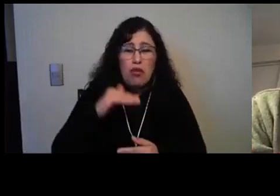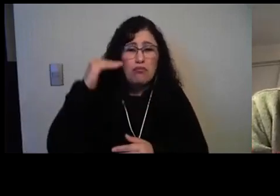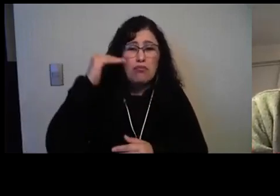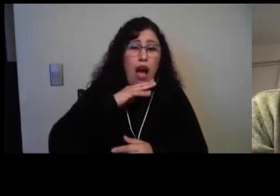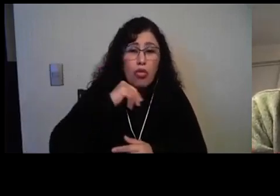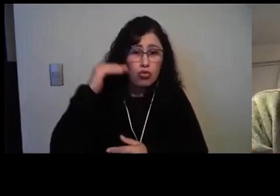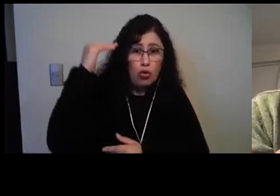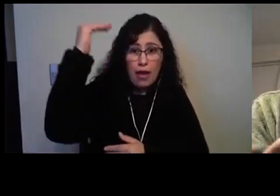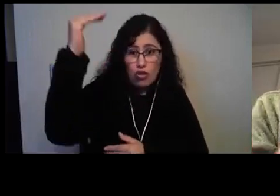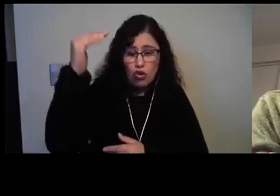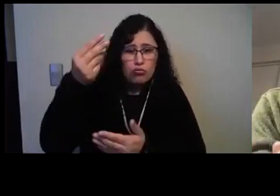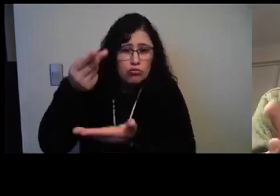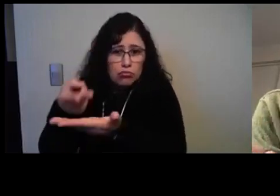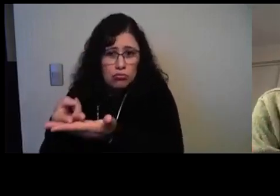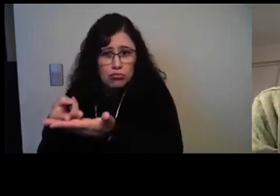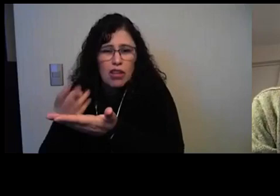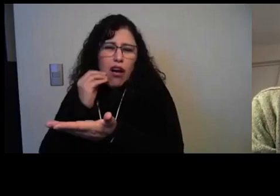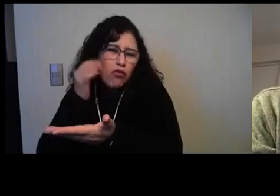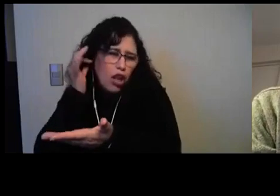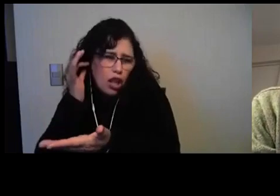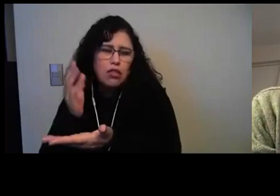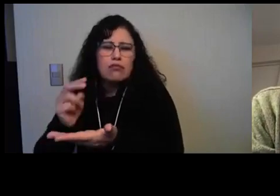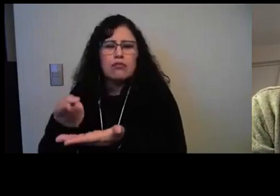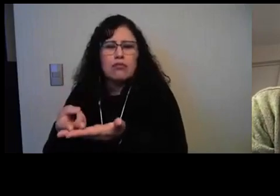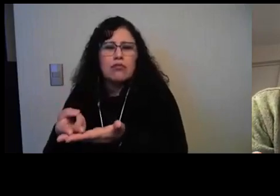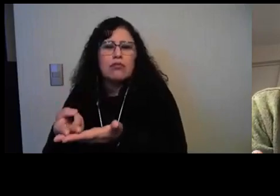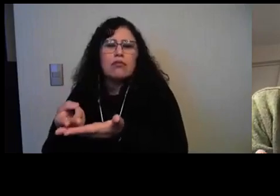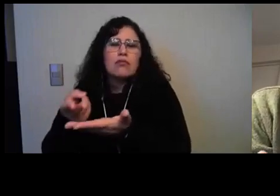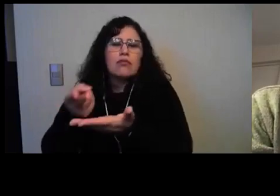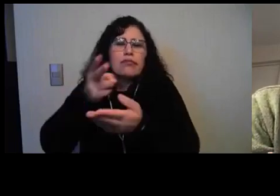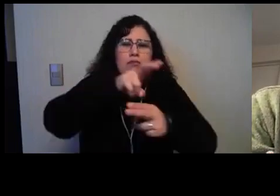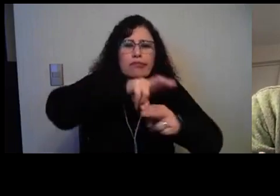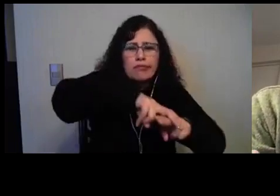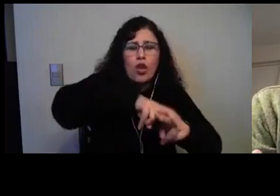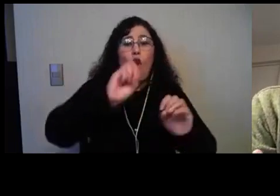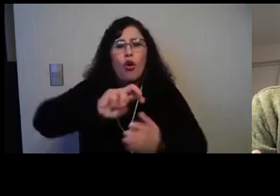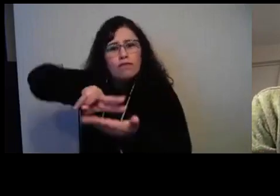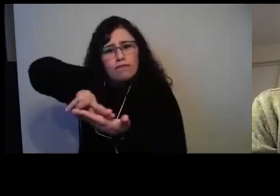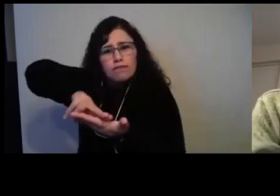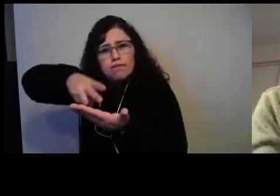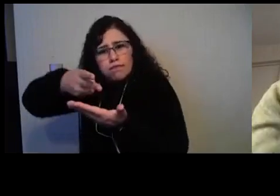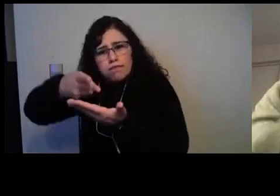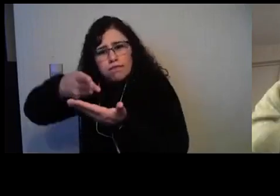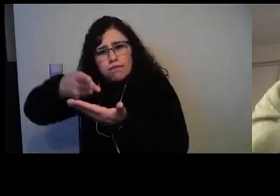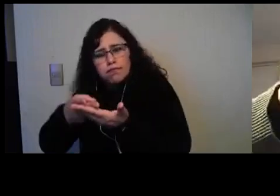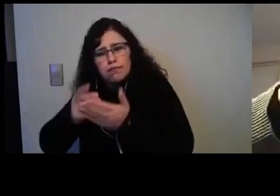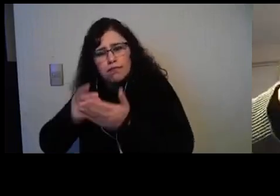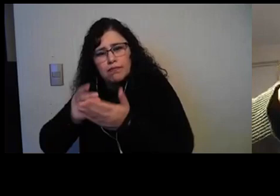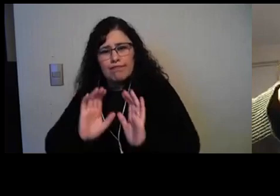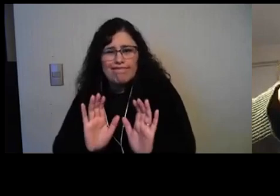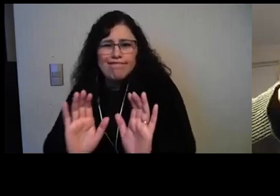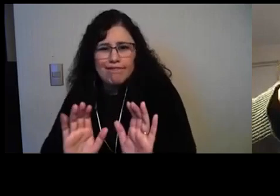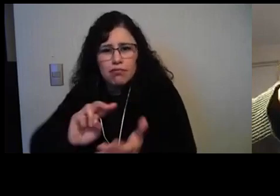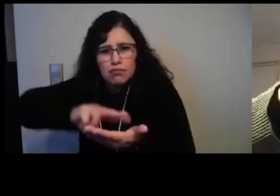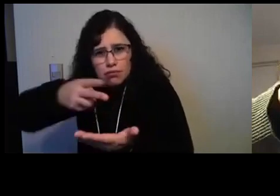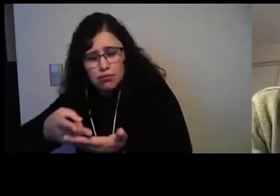en condición de postrada y que haya que dar la vuelta para que no se produzcan escaras, o algún adulto mayor que se quiera haber transferido a la